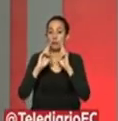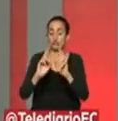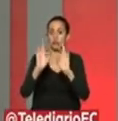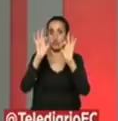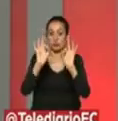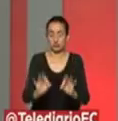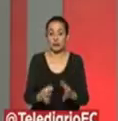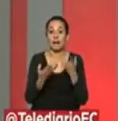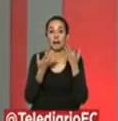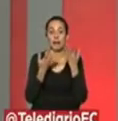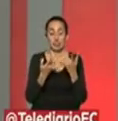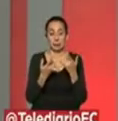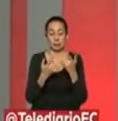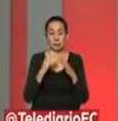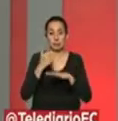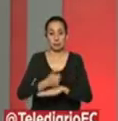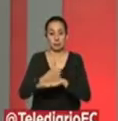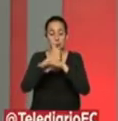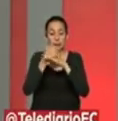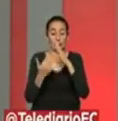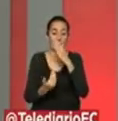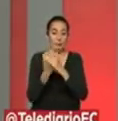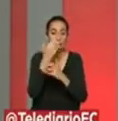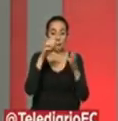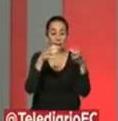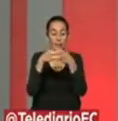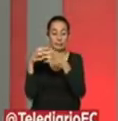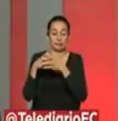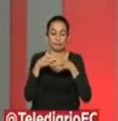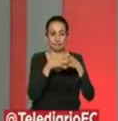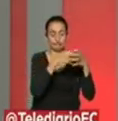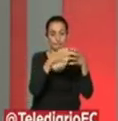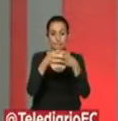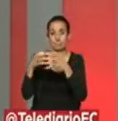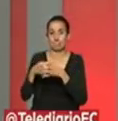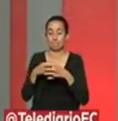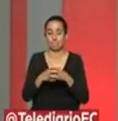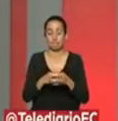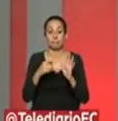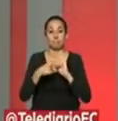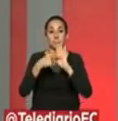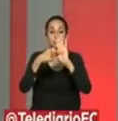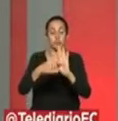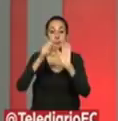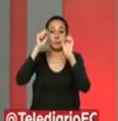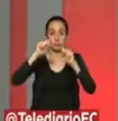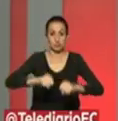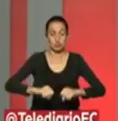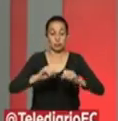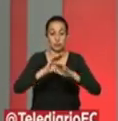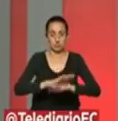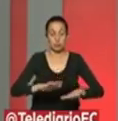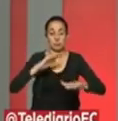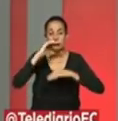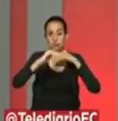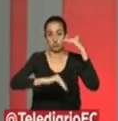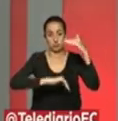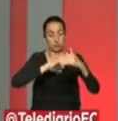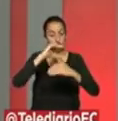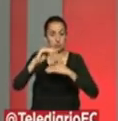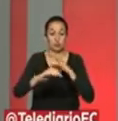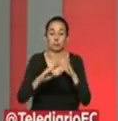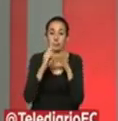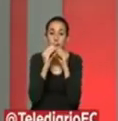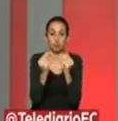Sofía. Esperemos que con las nuevas conformaciones de las comisiones, y particularmente de la que estamos haciendo referencia, los procesos sean mucho más